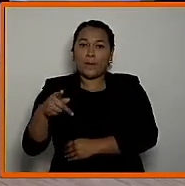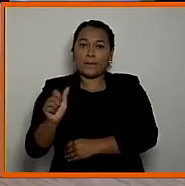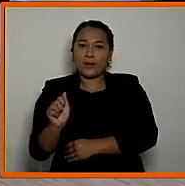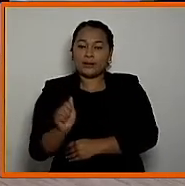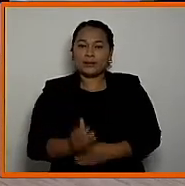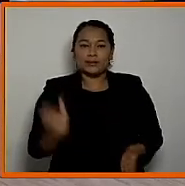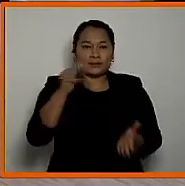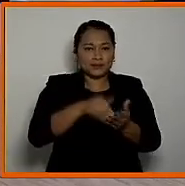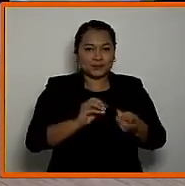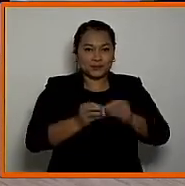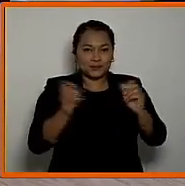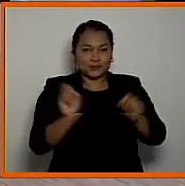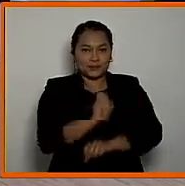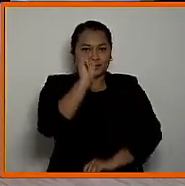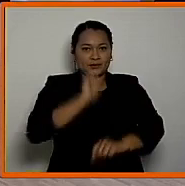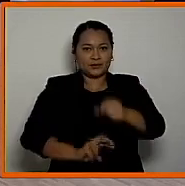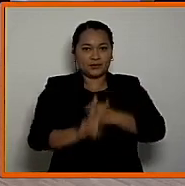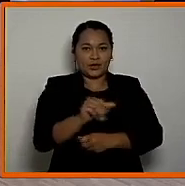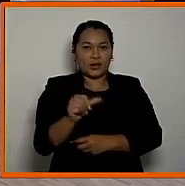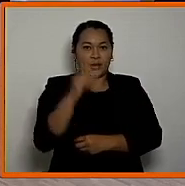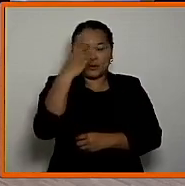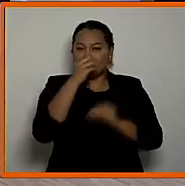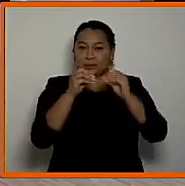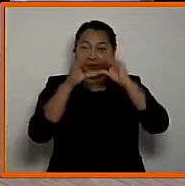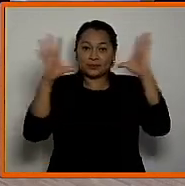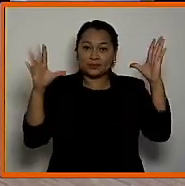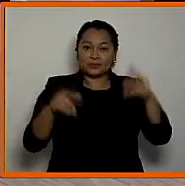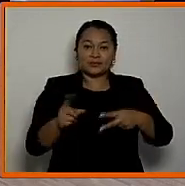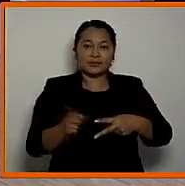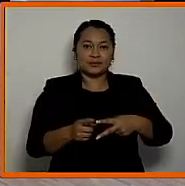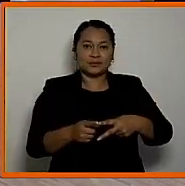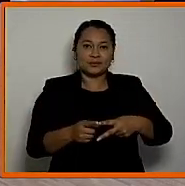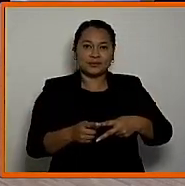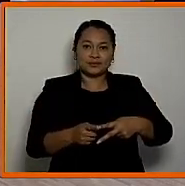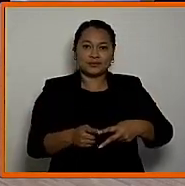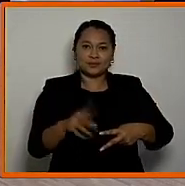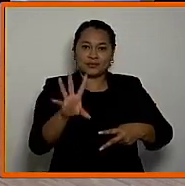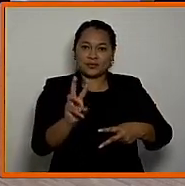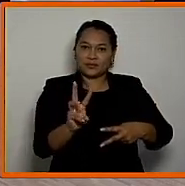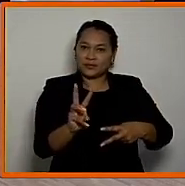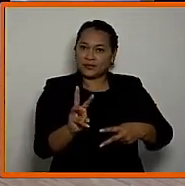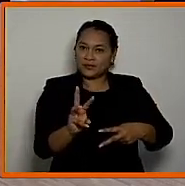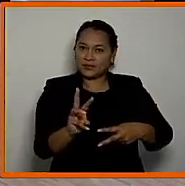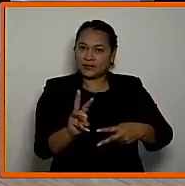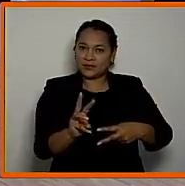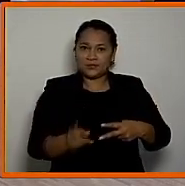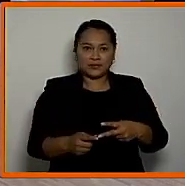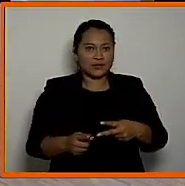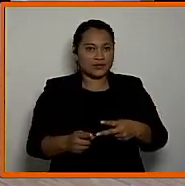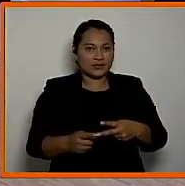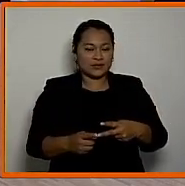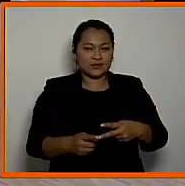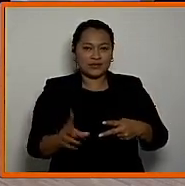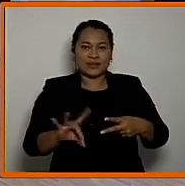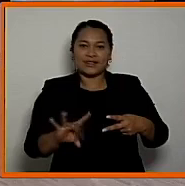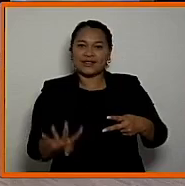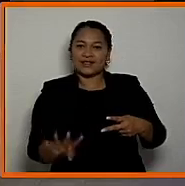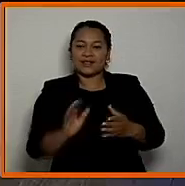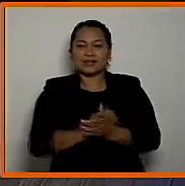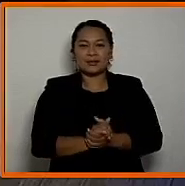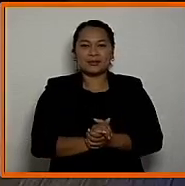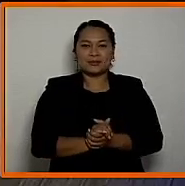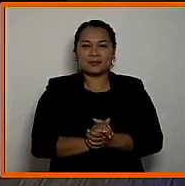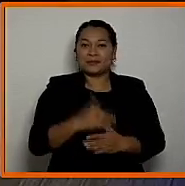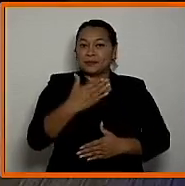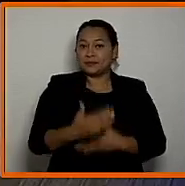dos números favorecidos para esta linda mañana son posición 1 para premiados, 16. Posición 2, 84.